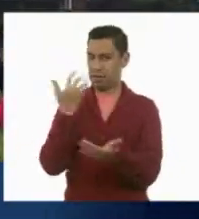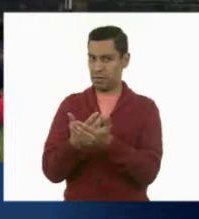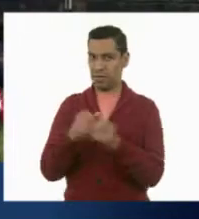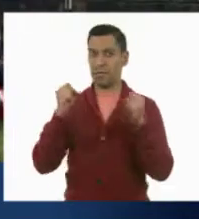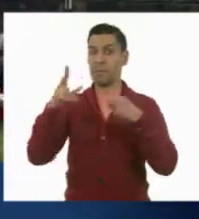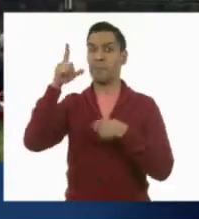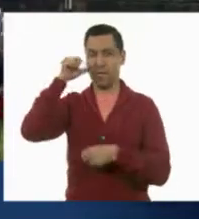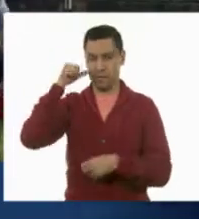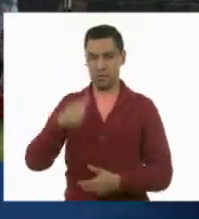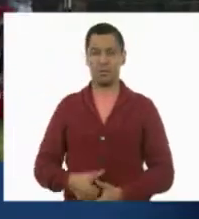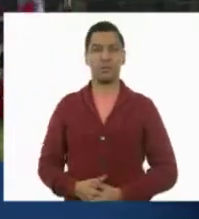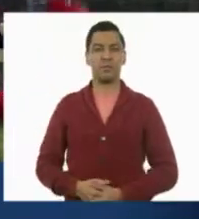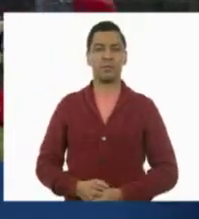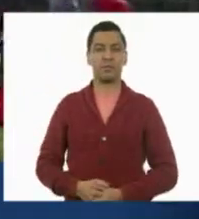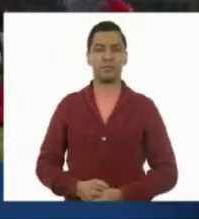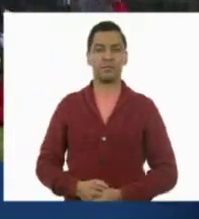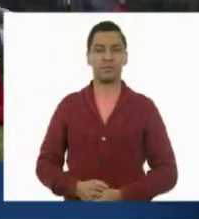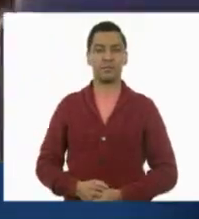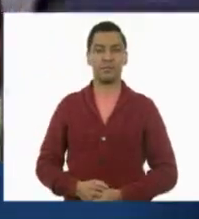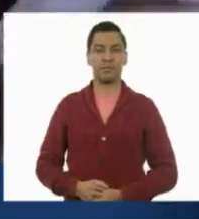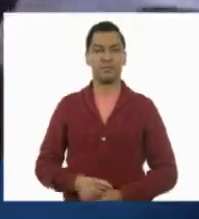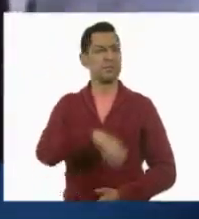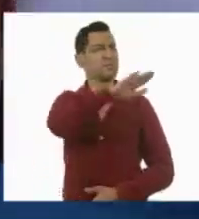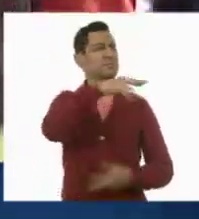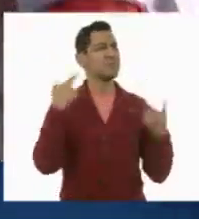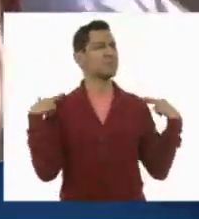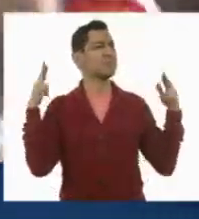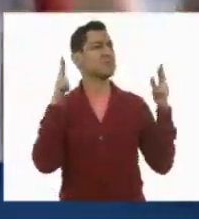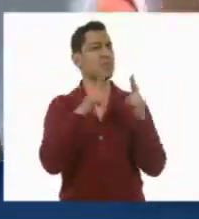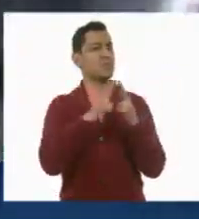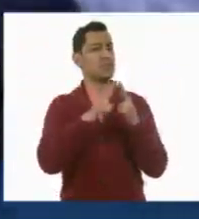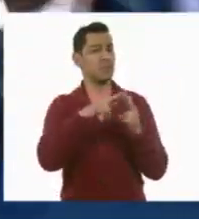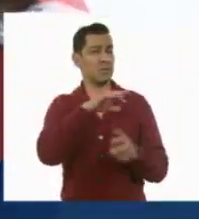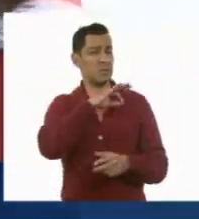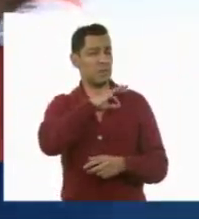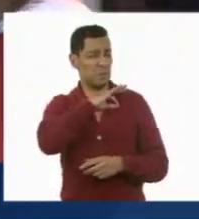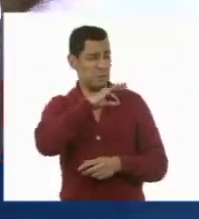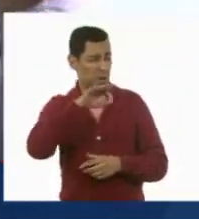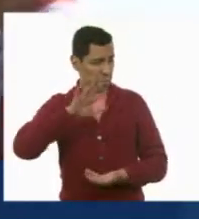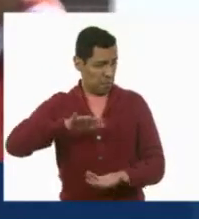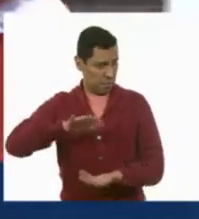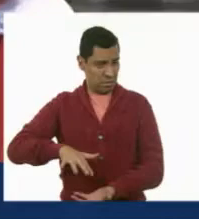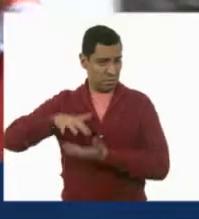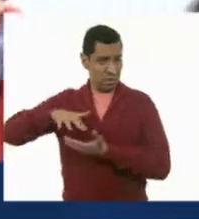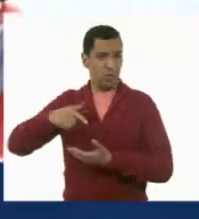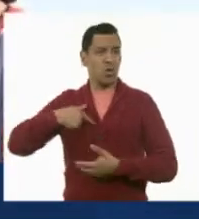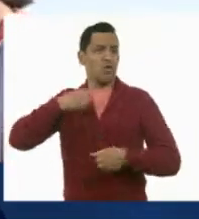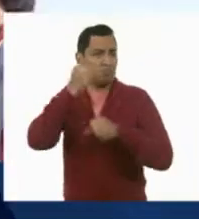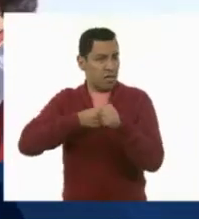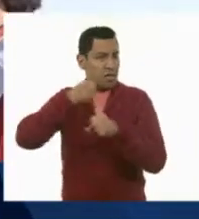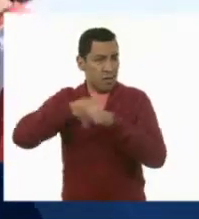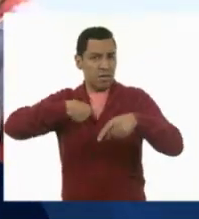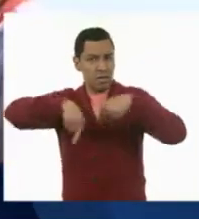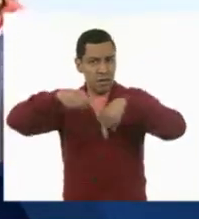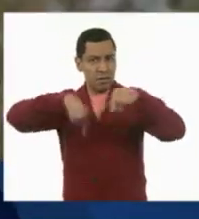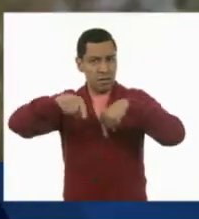vemos mañana. Prof, ¿me puedes dar un balón? Es que quiero practicar un